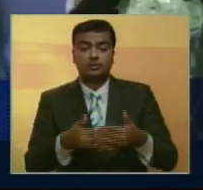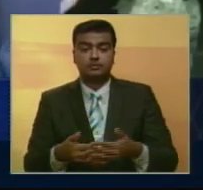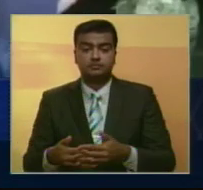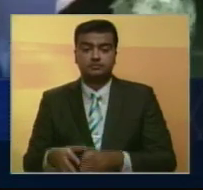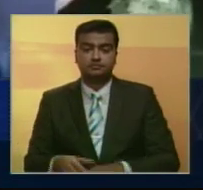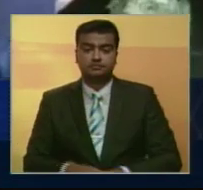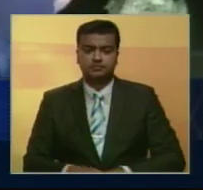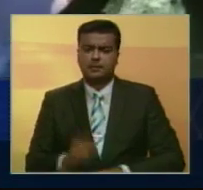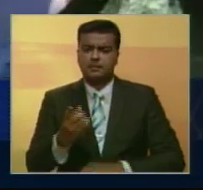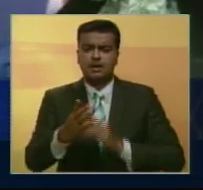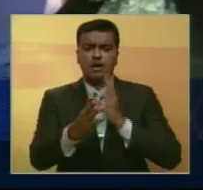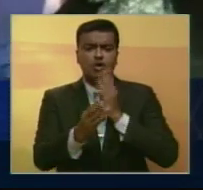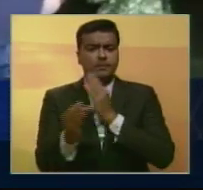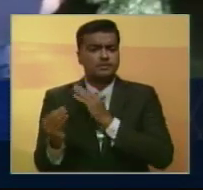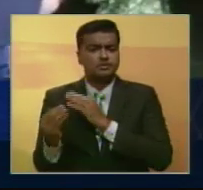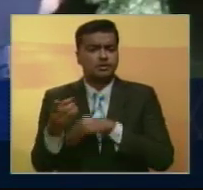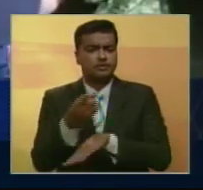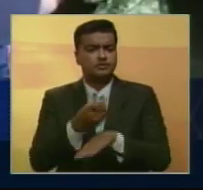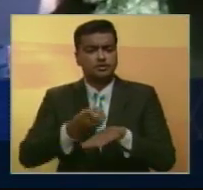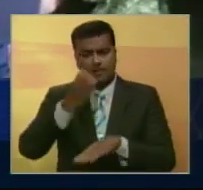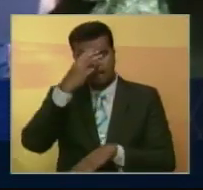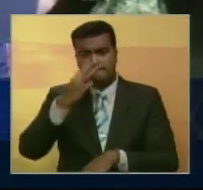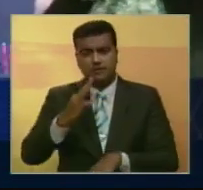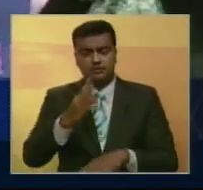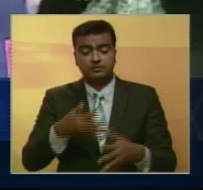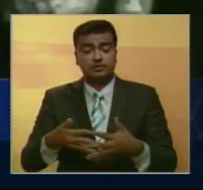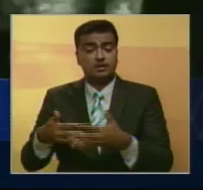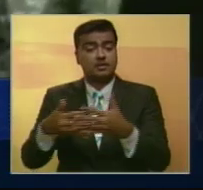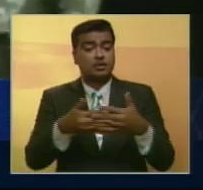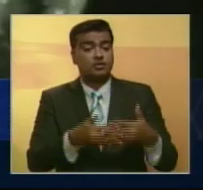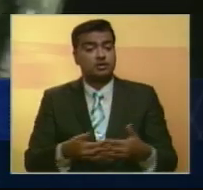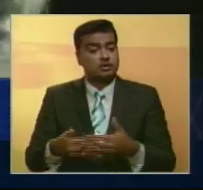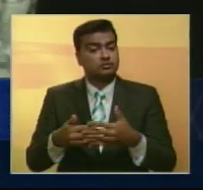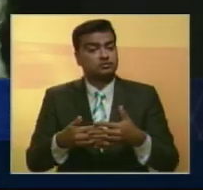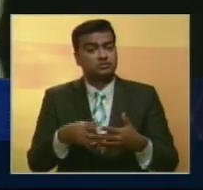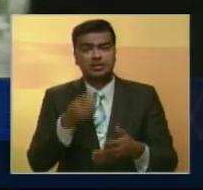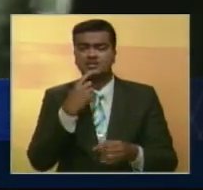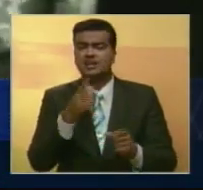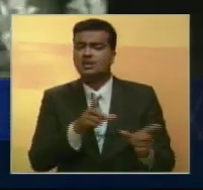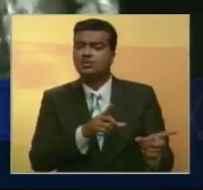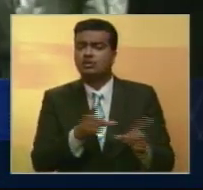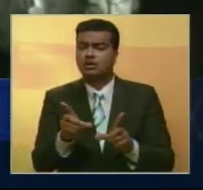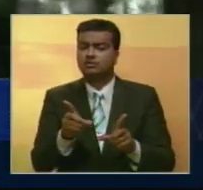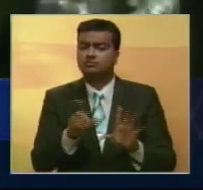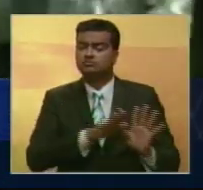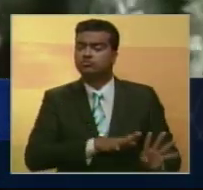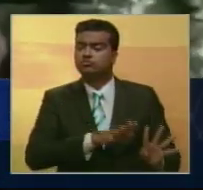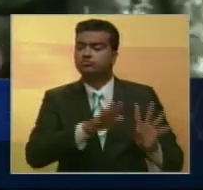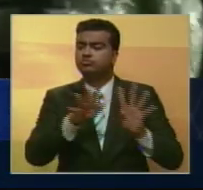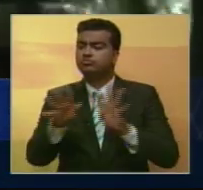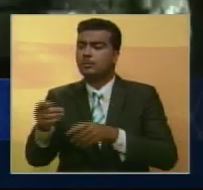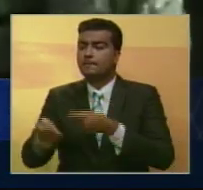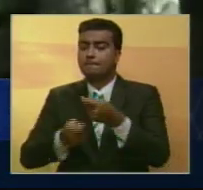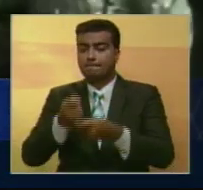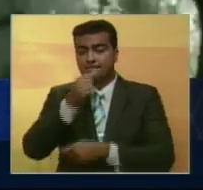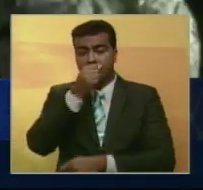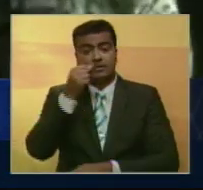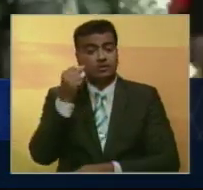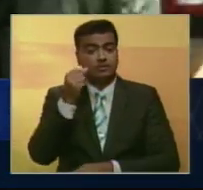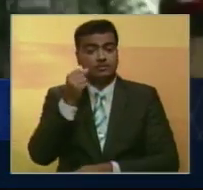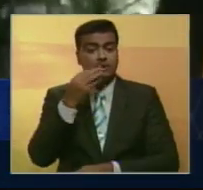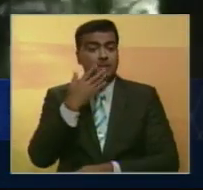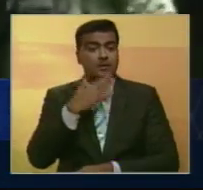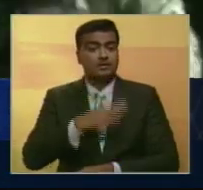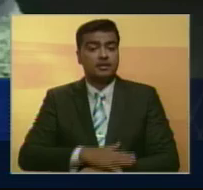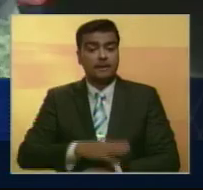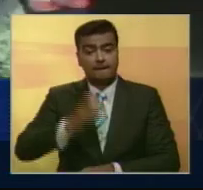las primeras conversaciones entre los gobiernos de México y Estados Unidos se aborda el lugar al que sería extraditado el narcotraficante, entre los que